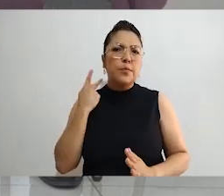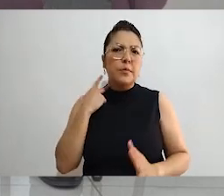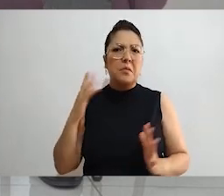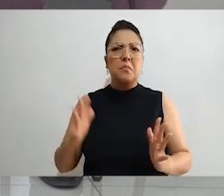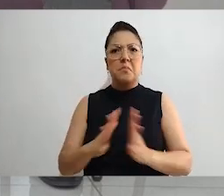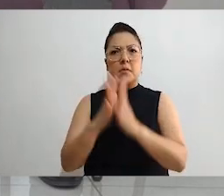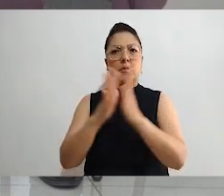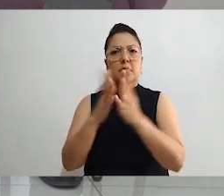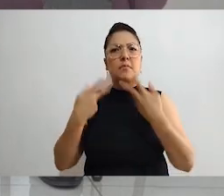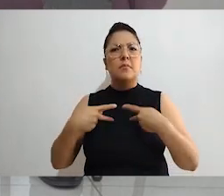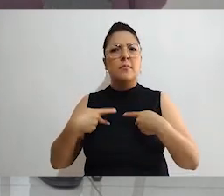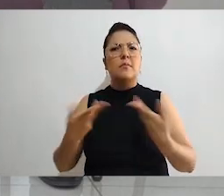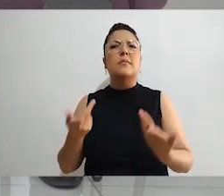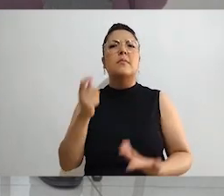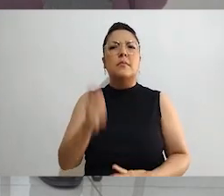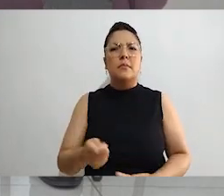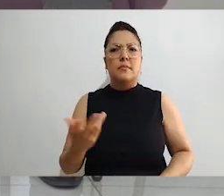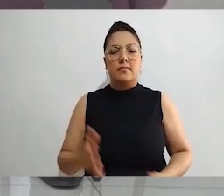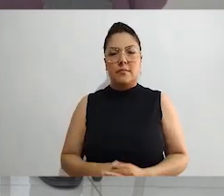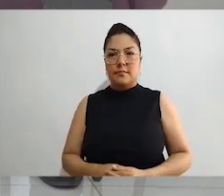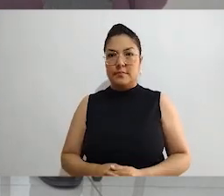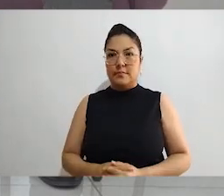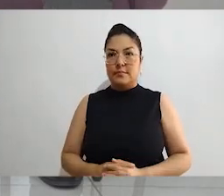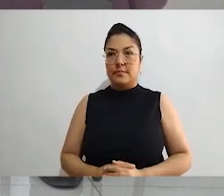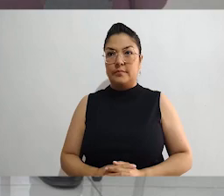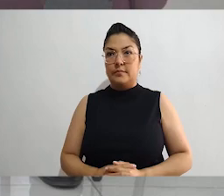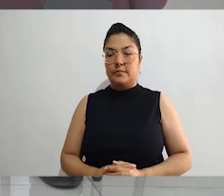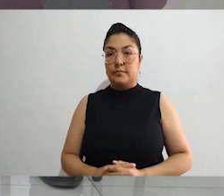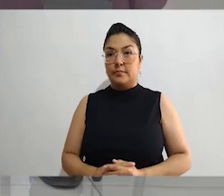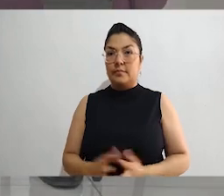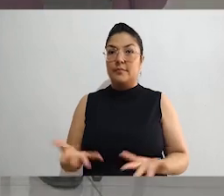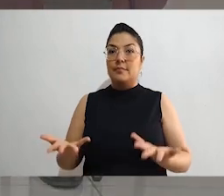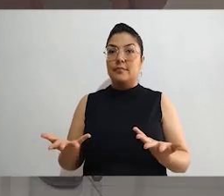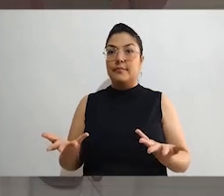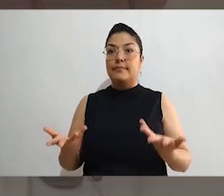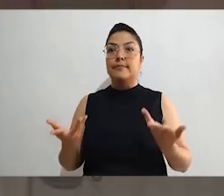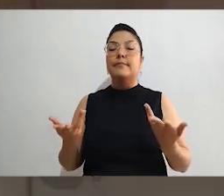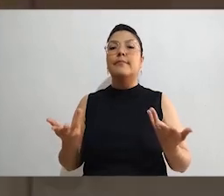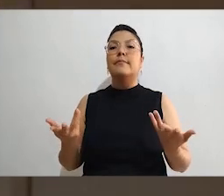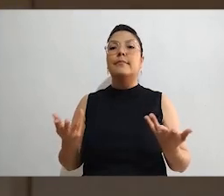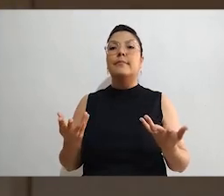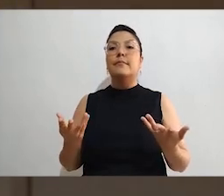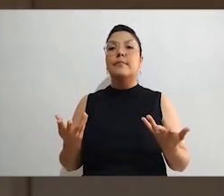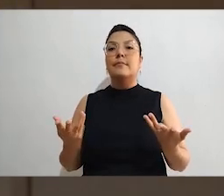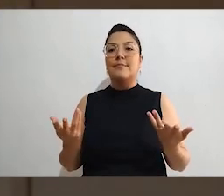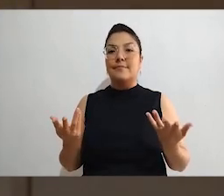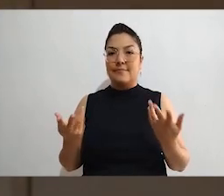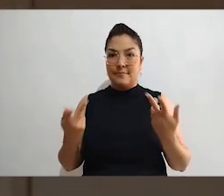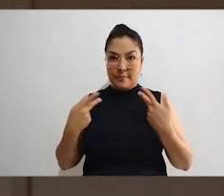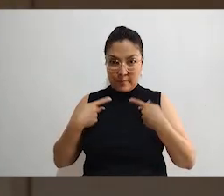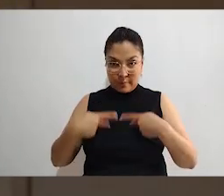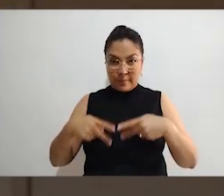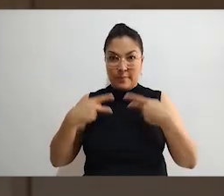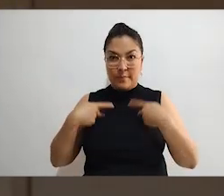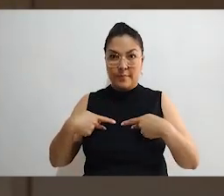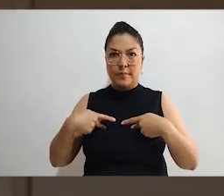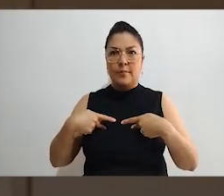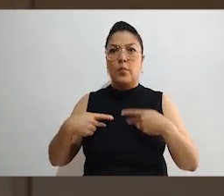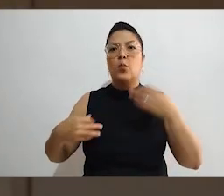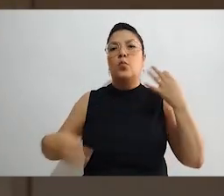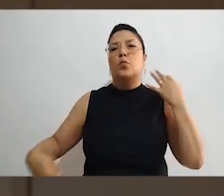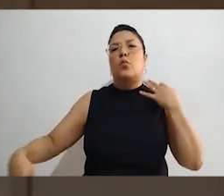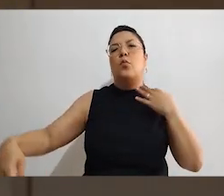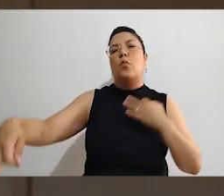hablamos? Hablamos del involucramiento de la sociedad y de